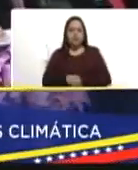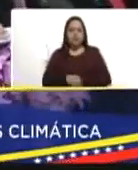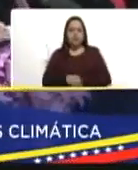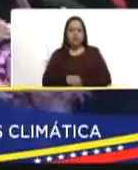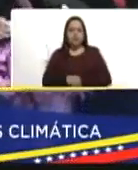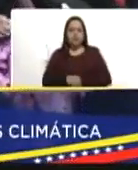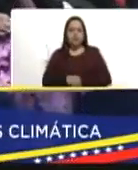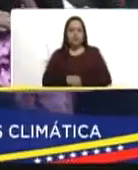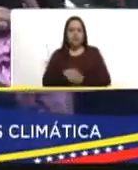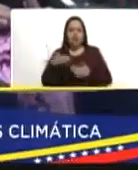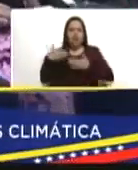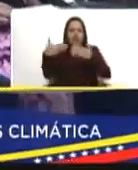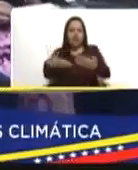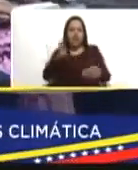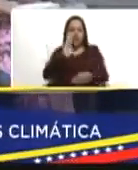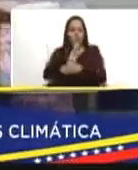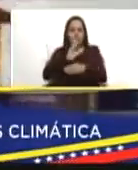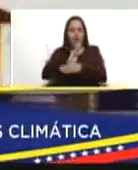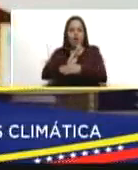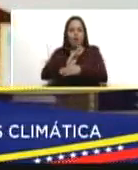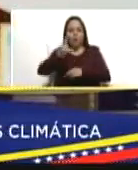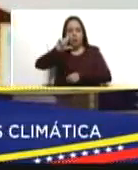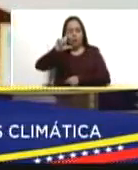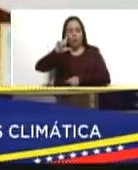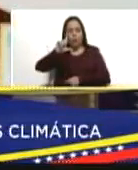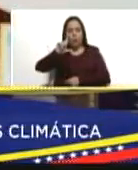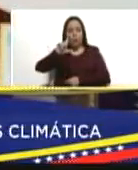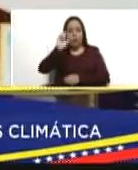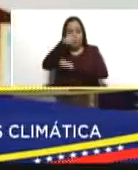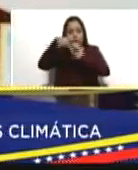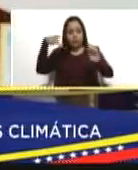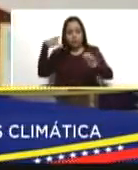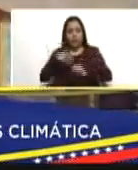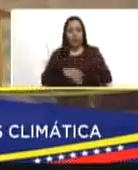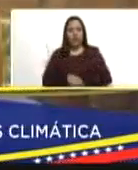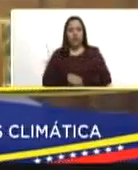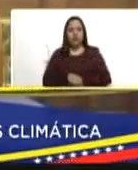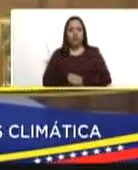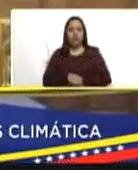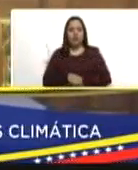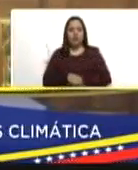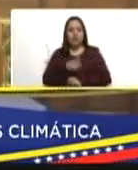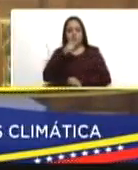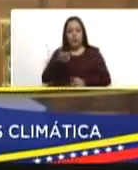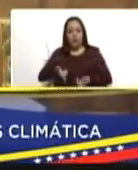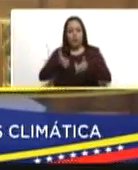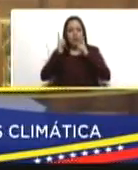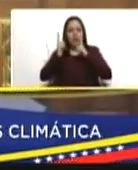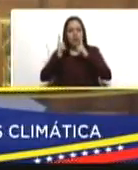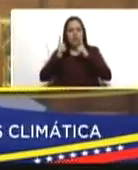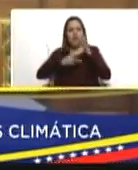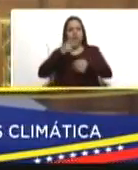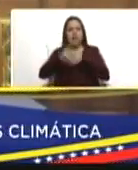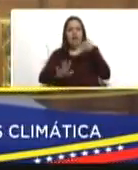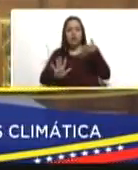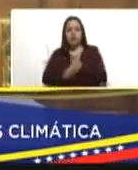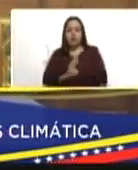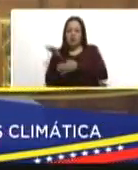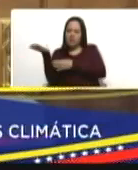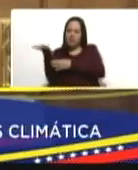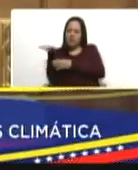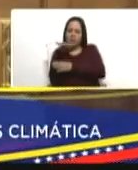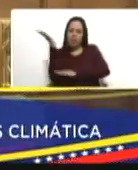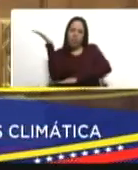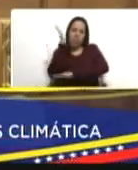preservación de la amazonía y evitar los planes voraces de explotación de